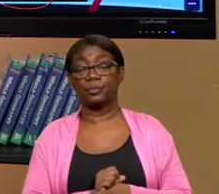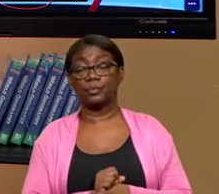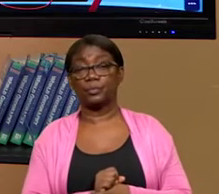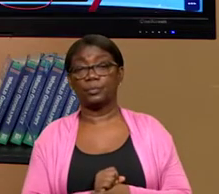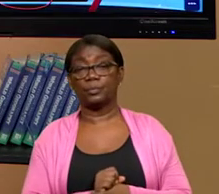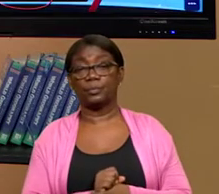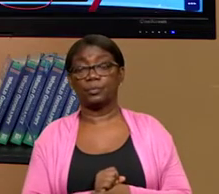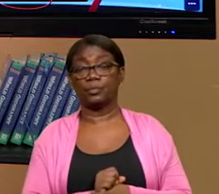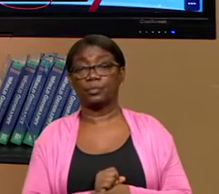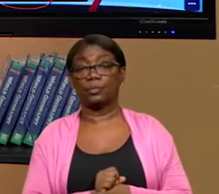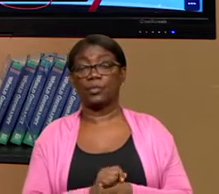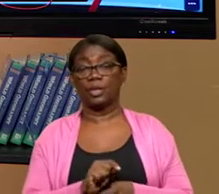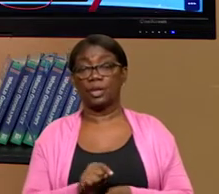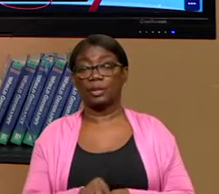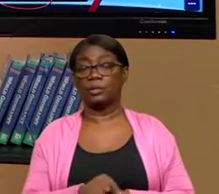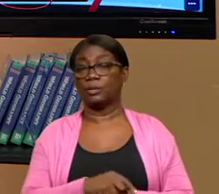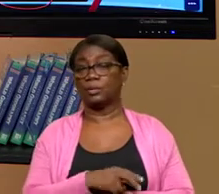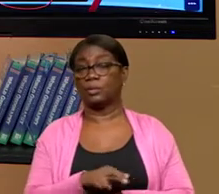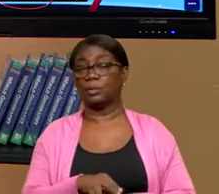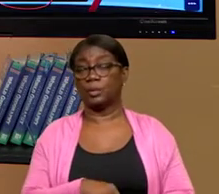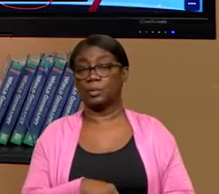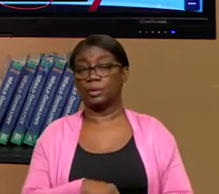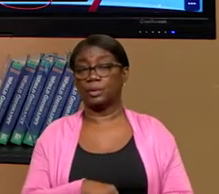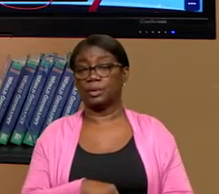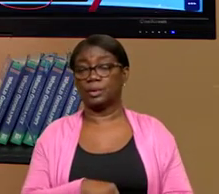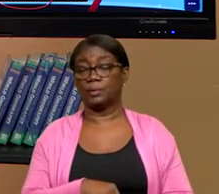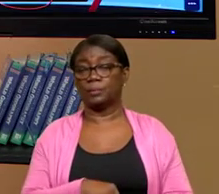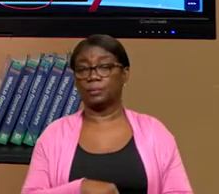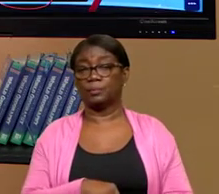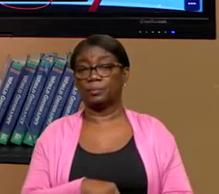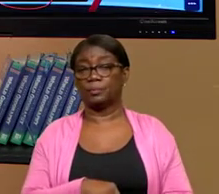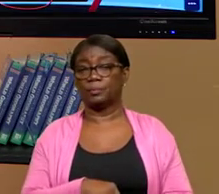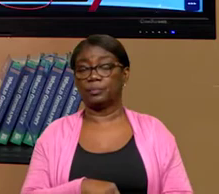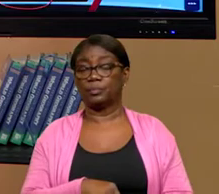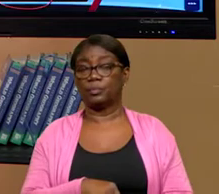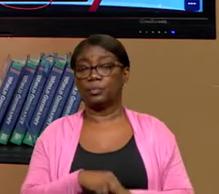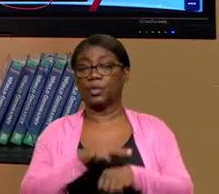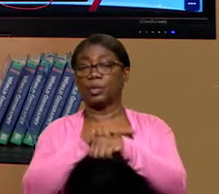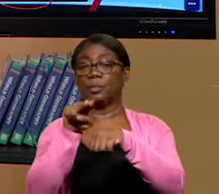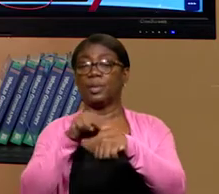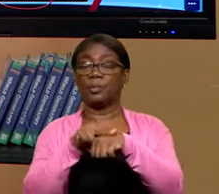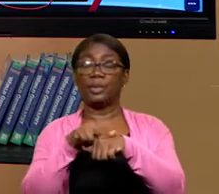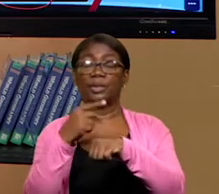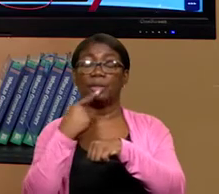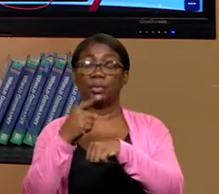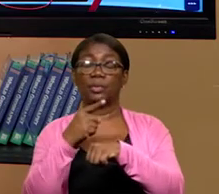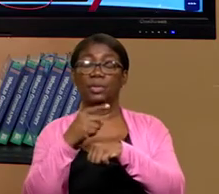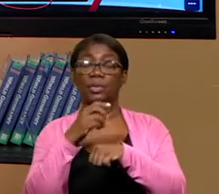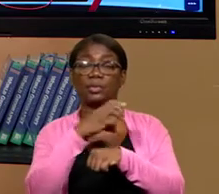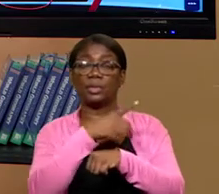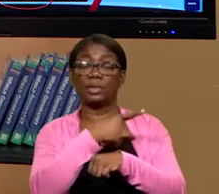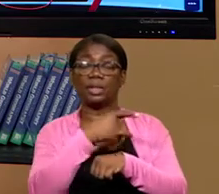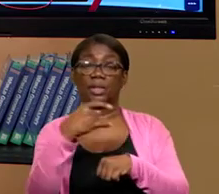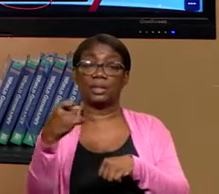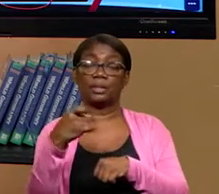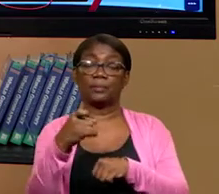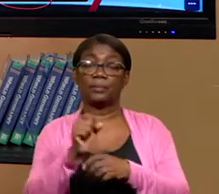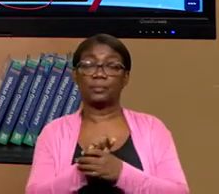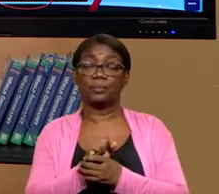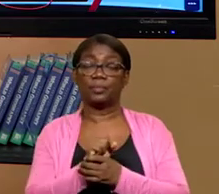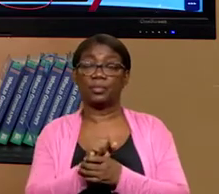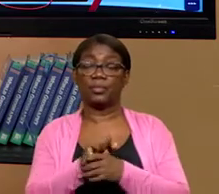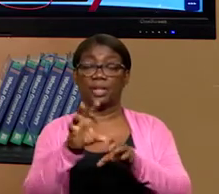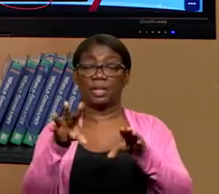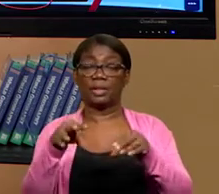alterna, que normalmente se genera una oscilación. Ellos generan, después de recibir esa